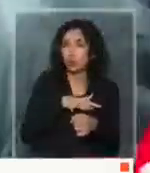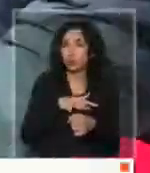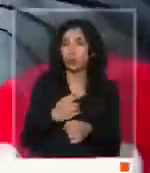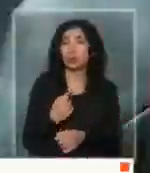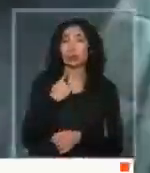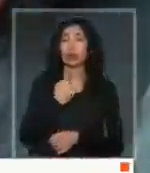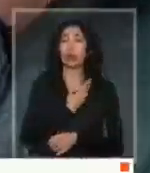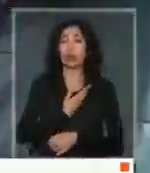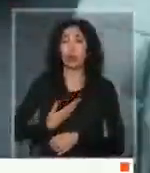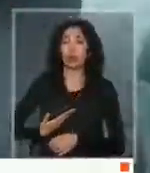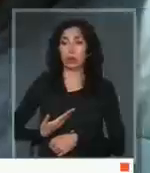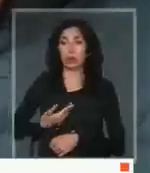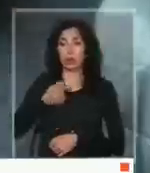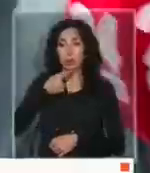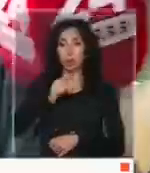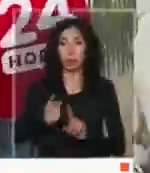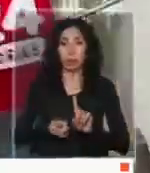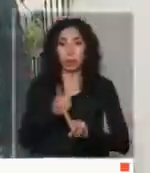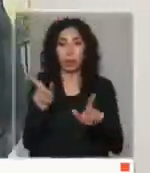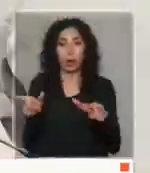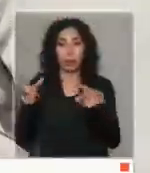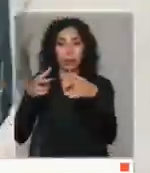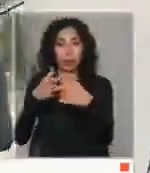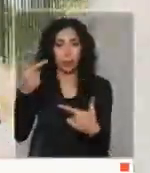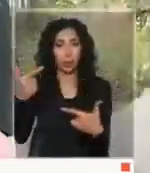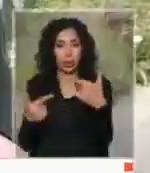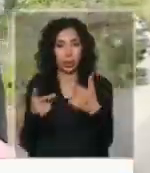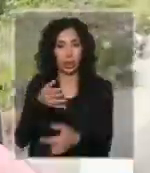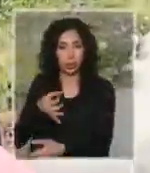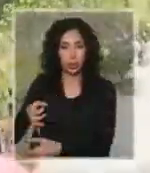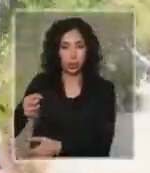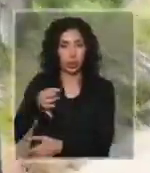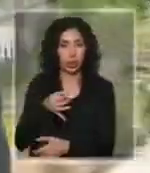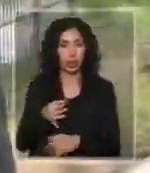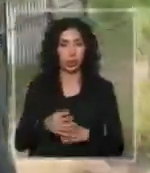comité político en La Moneda, tras la reaparición del ex subsecretario.